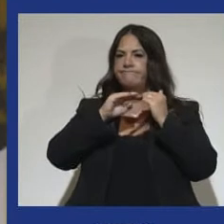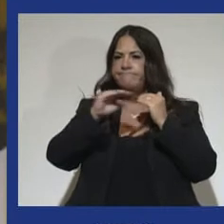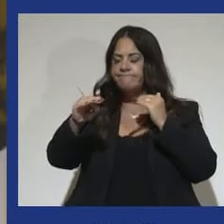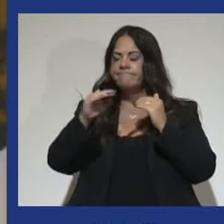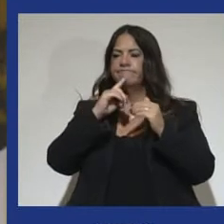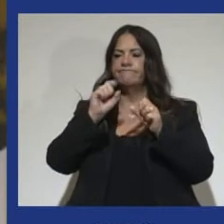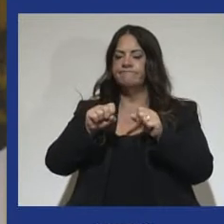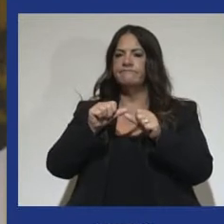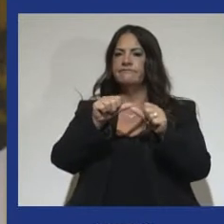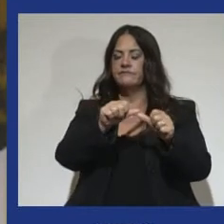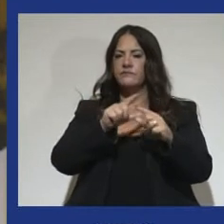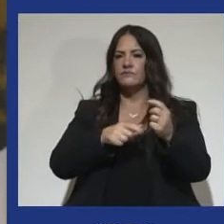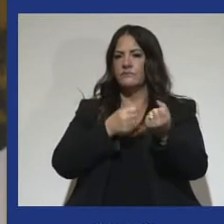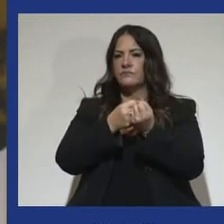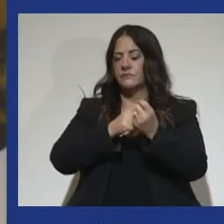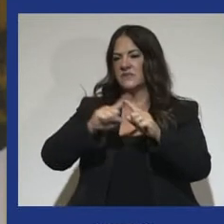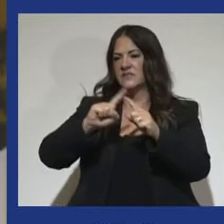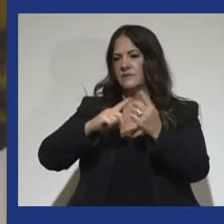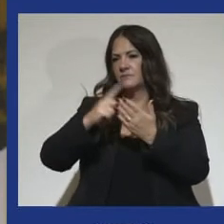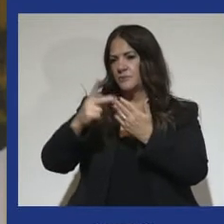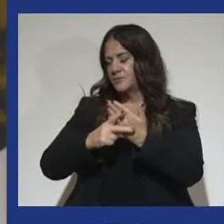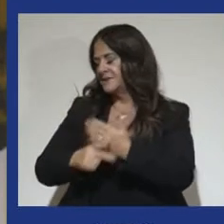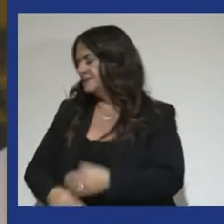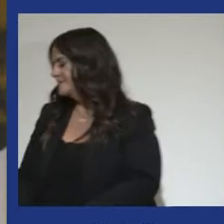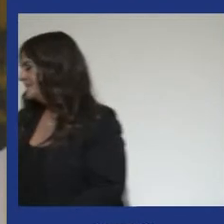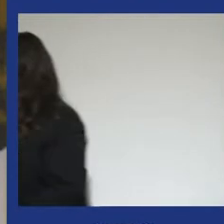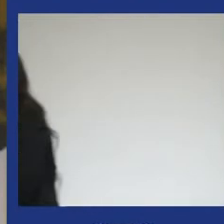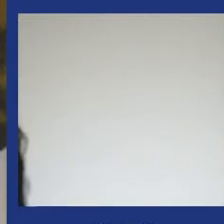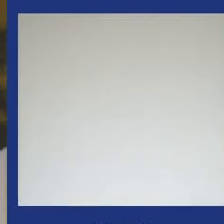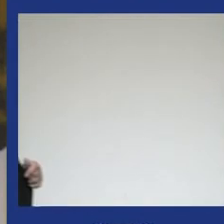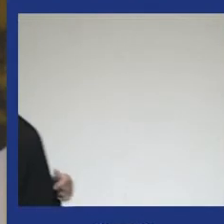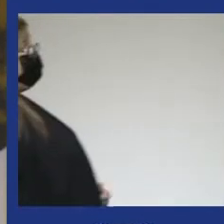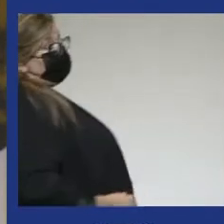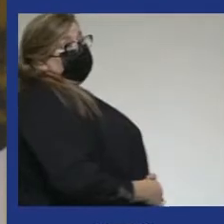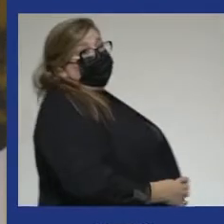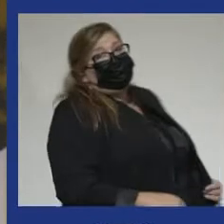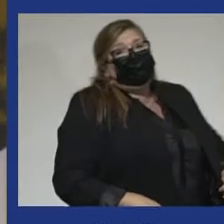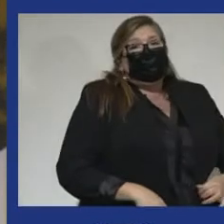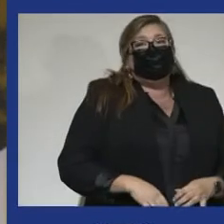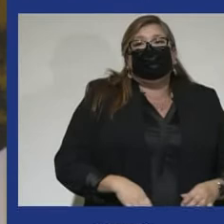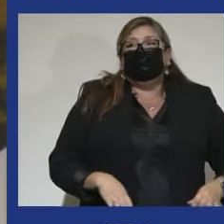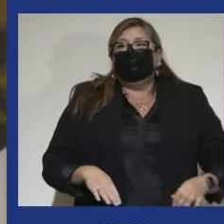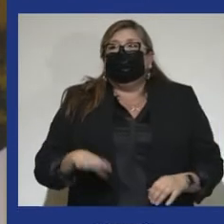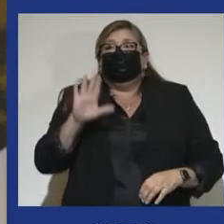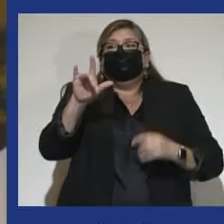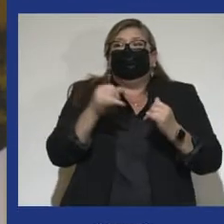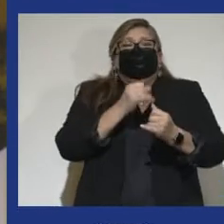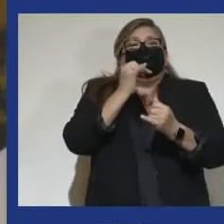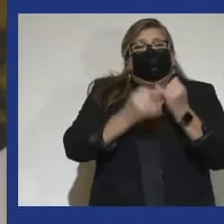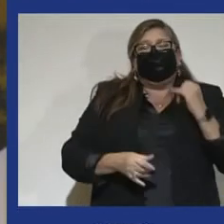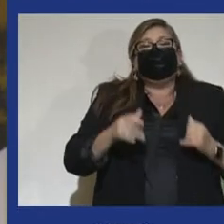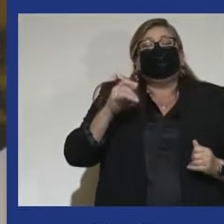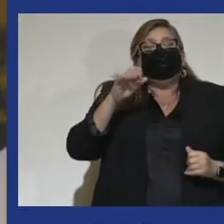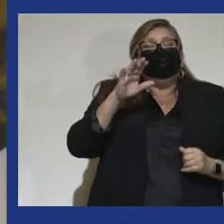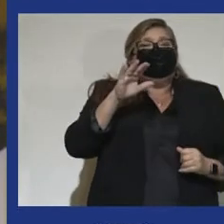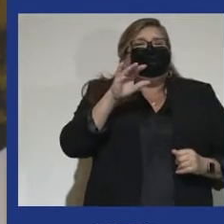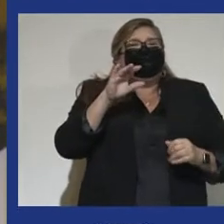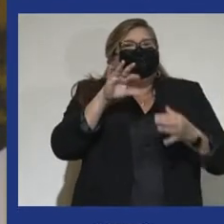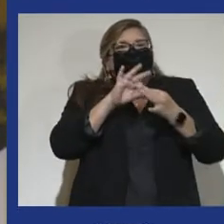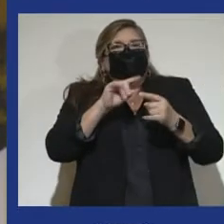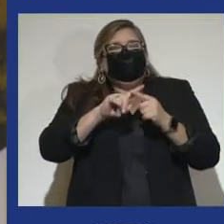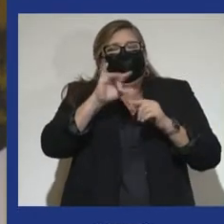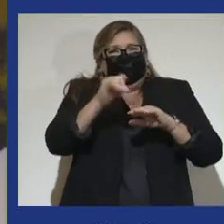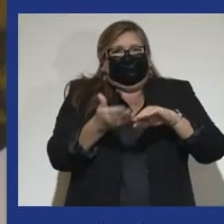mantener la estabilidad y seguir manteniendo a los programas a largo plazo y finalmente si me lo permite con